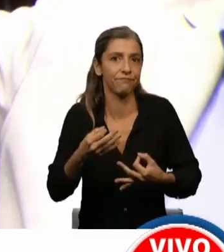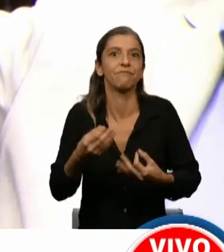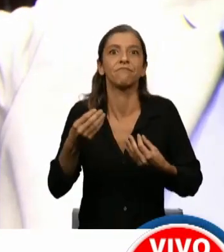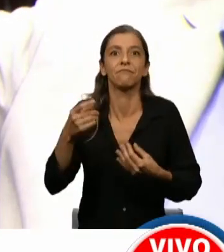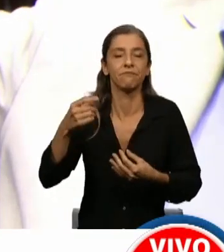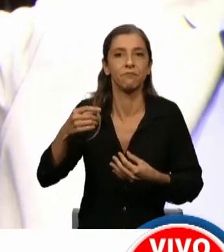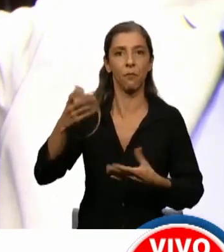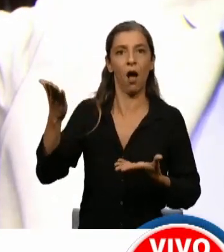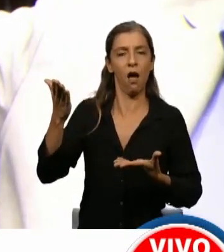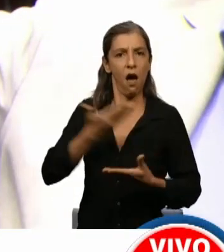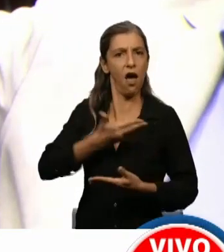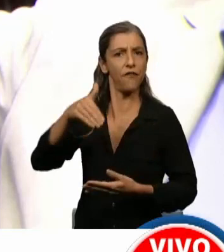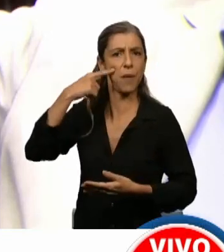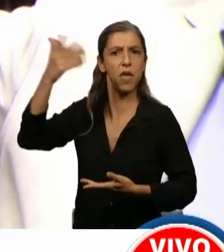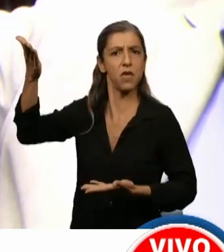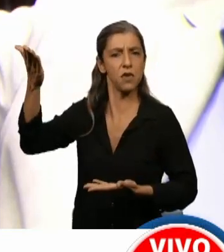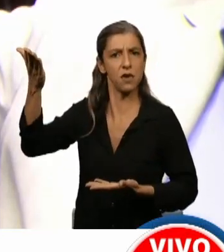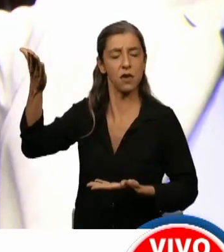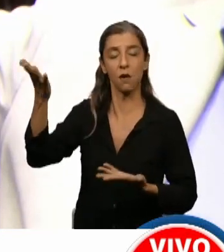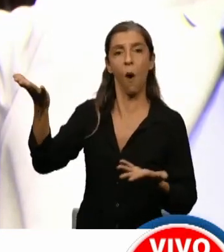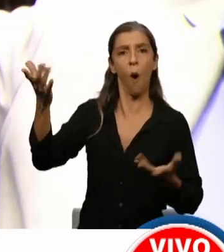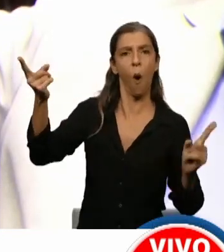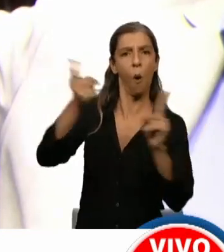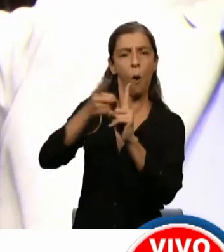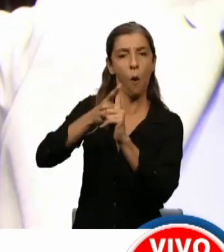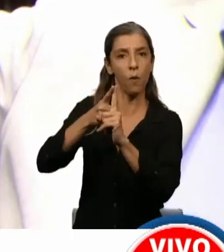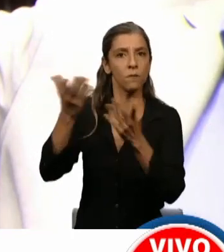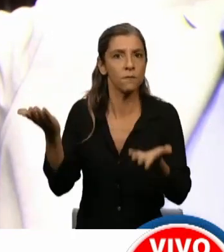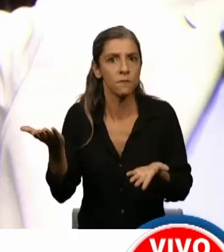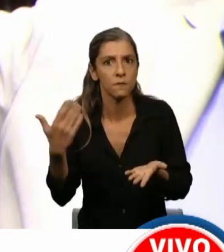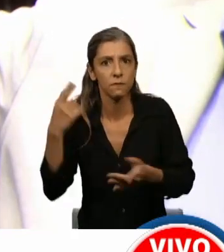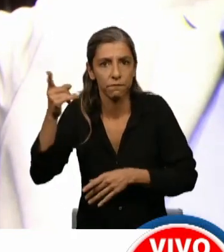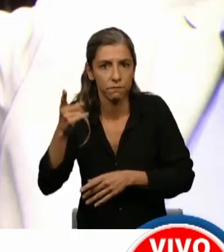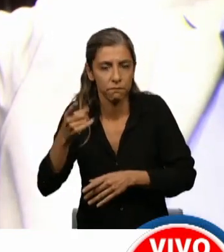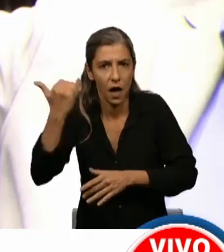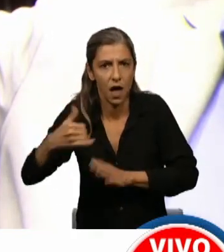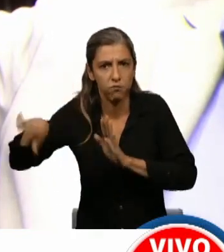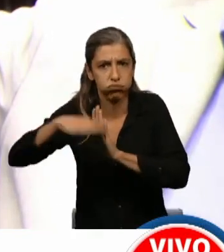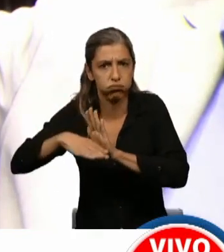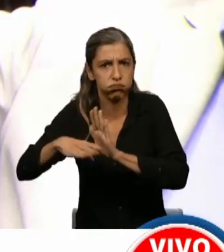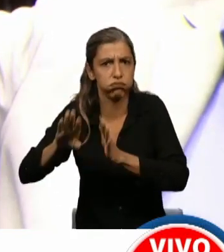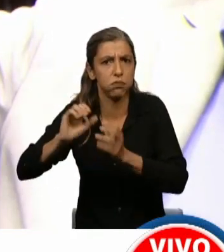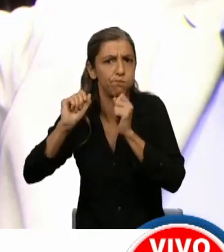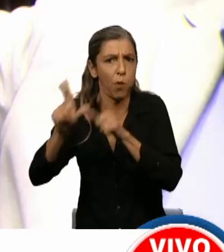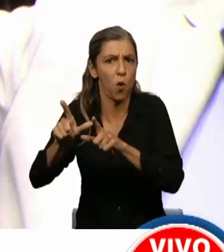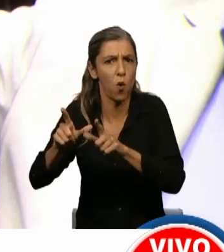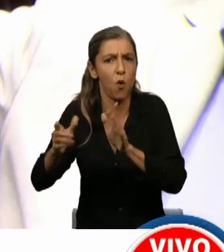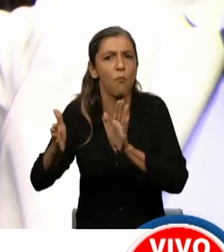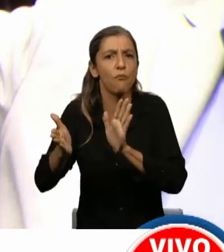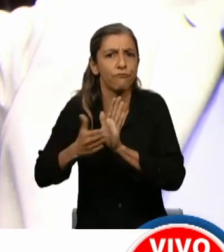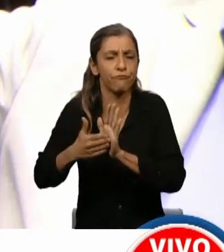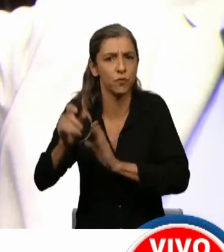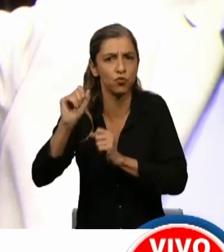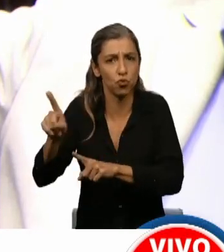Monetario Internacional, que asumía un nuevo rol que no está en su propio estatuto, que es el de financiar la bicicleta financiera y el